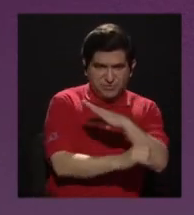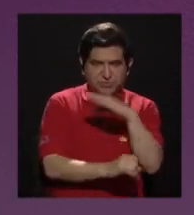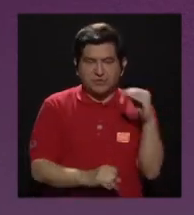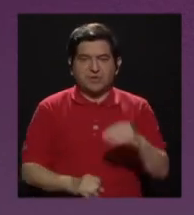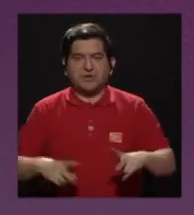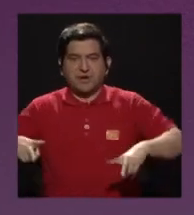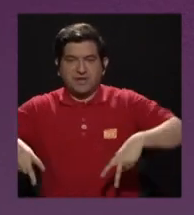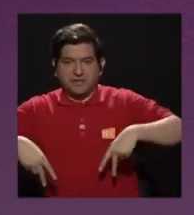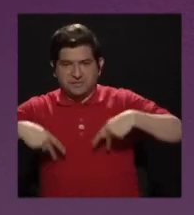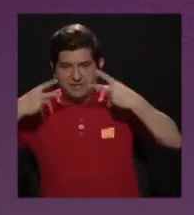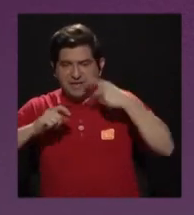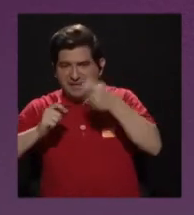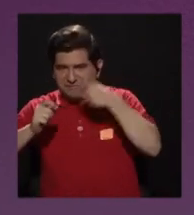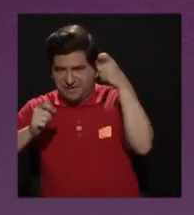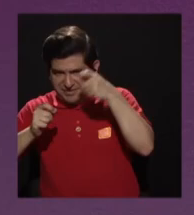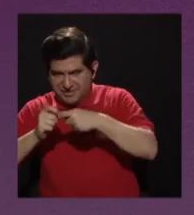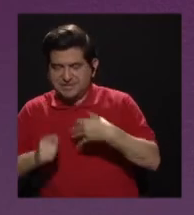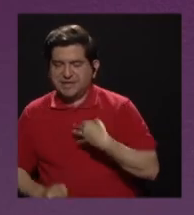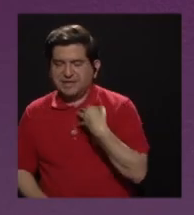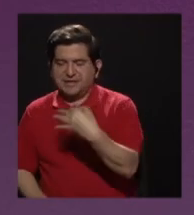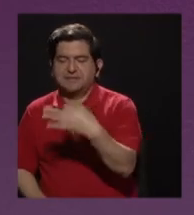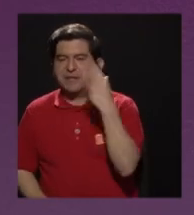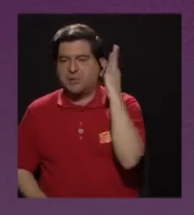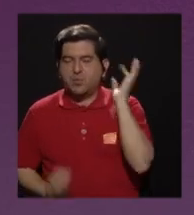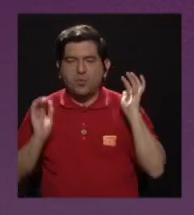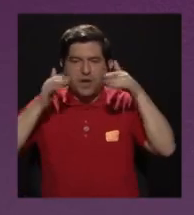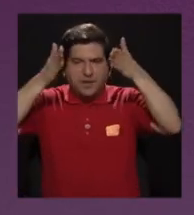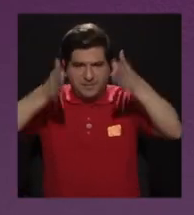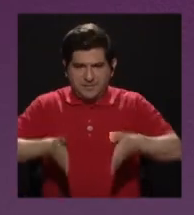en la vida concreta, la vida cotidiana de las mujeres